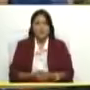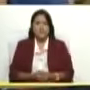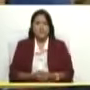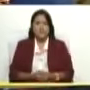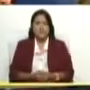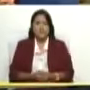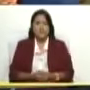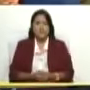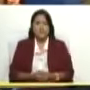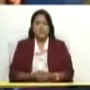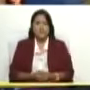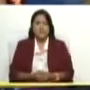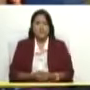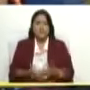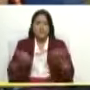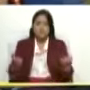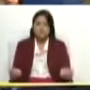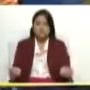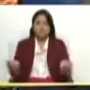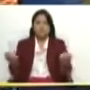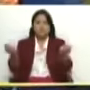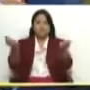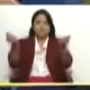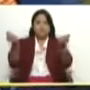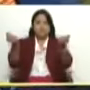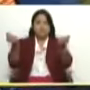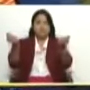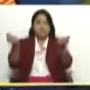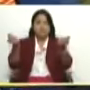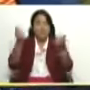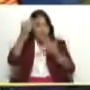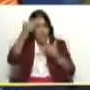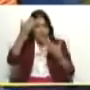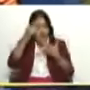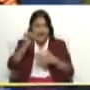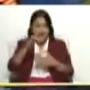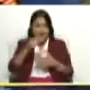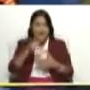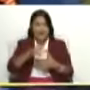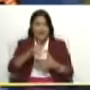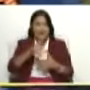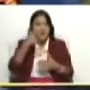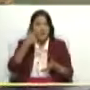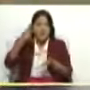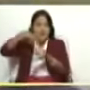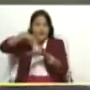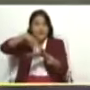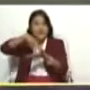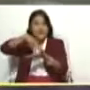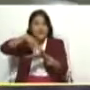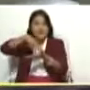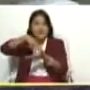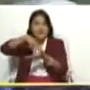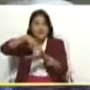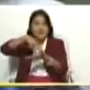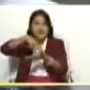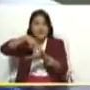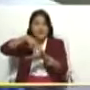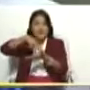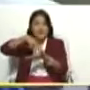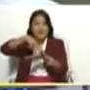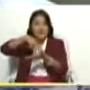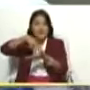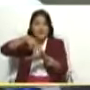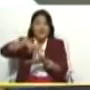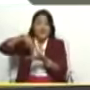de pesas también cómo está ah Angel párate estás parado al lado de 2